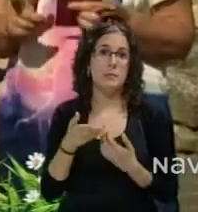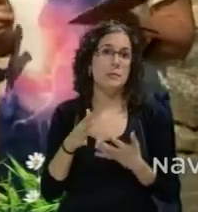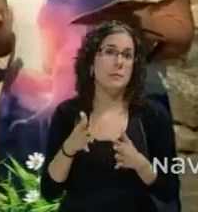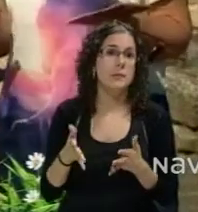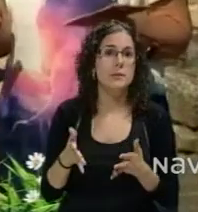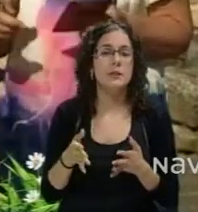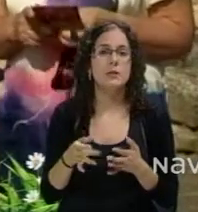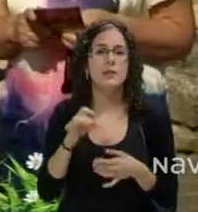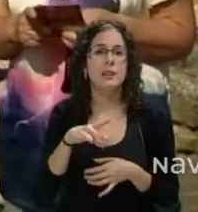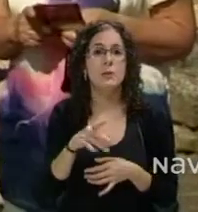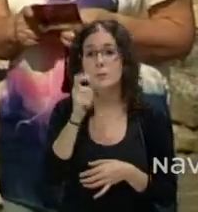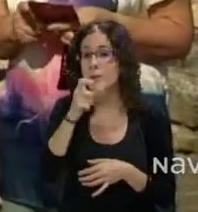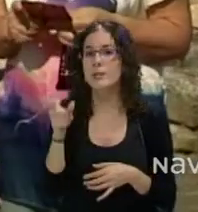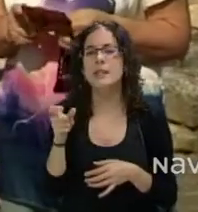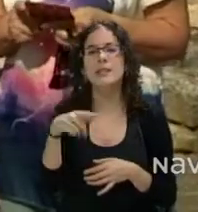por el saber,